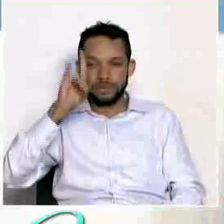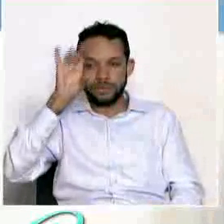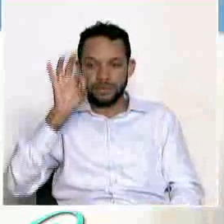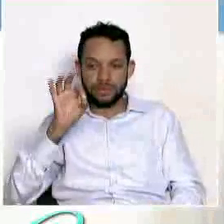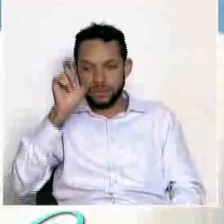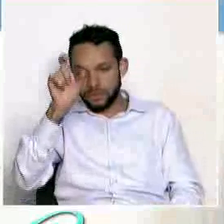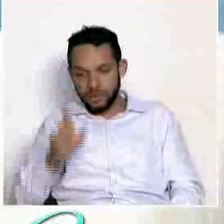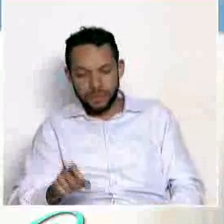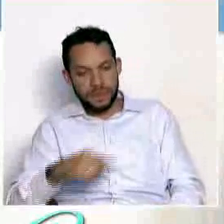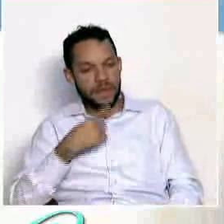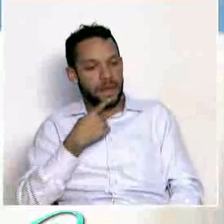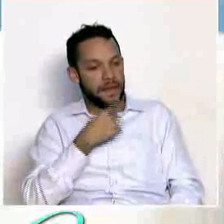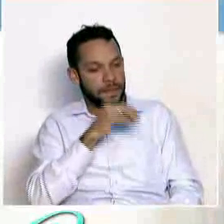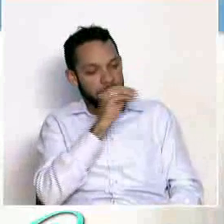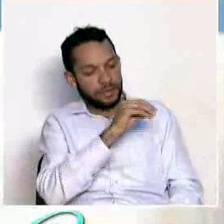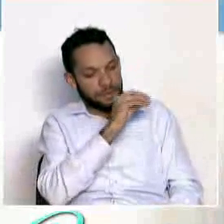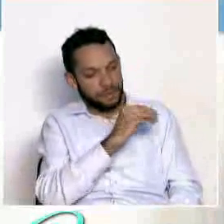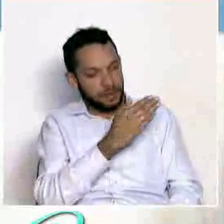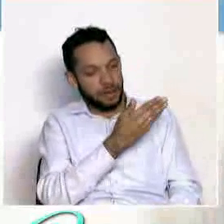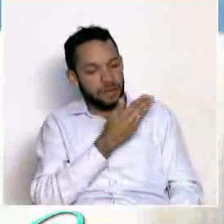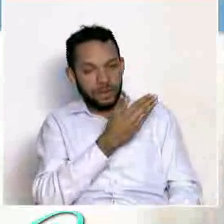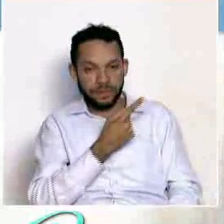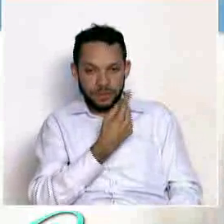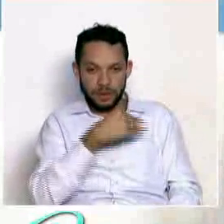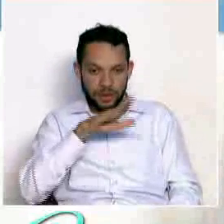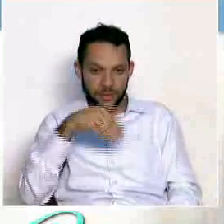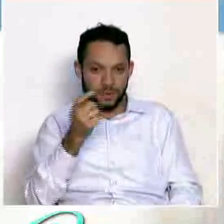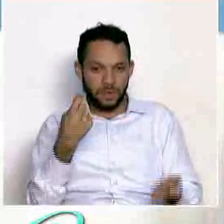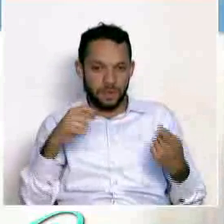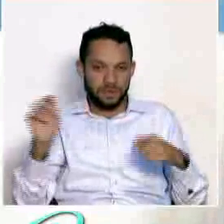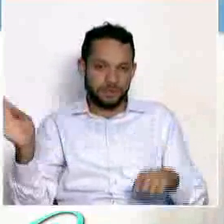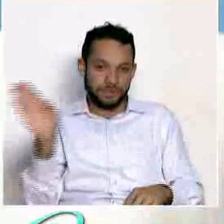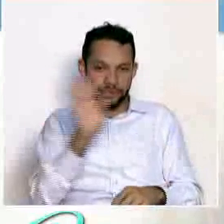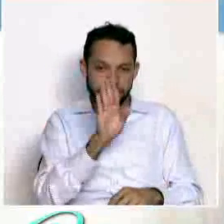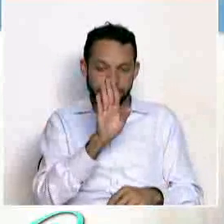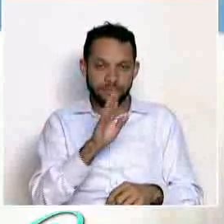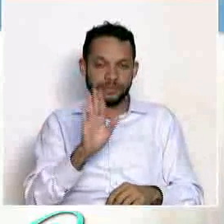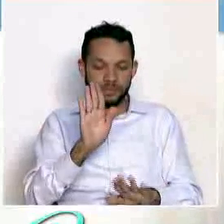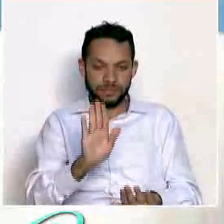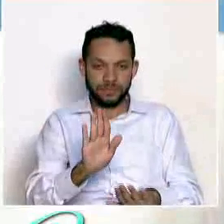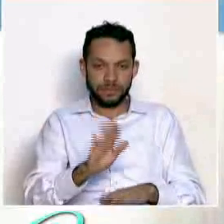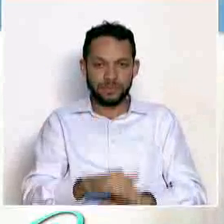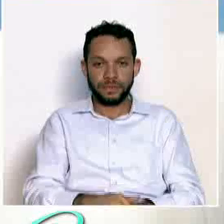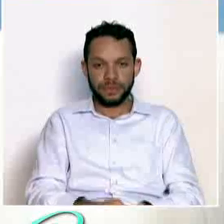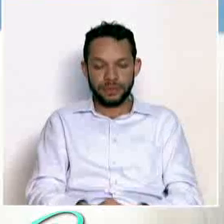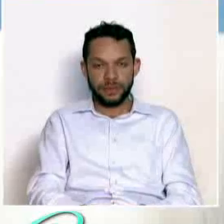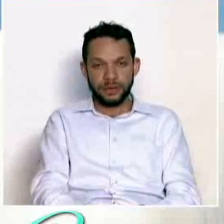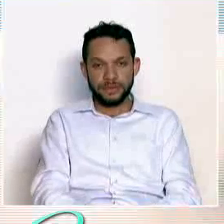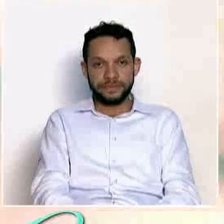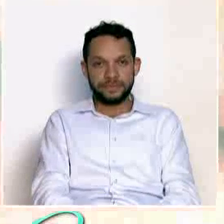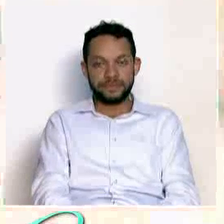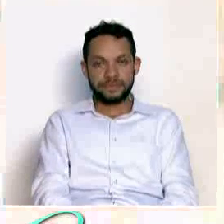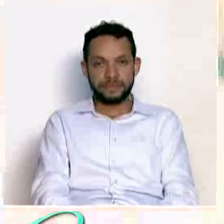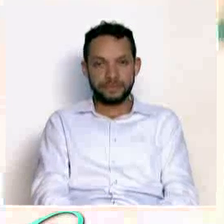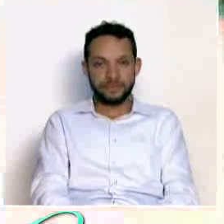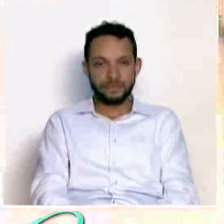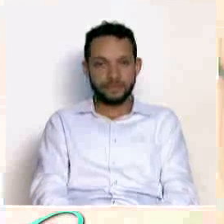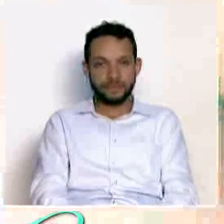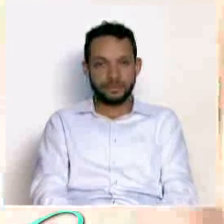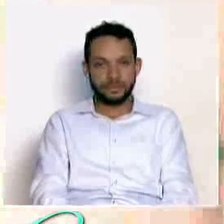Ceballos, para llevar a cabo este proceso de hipnosis después de este corte comerciales. Ya regresamos.